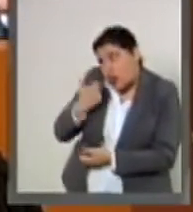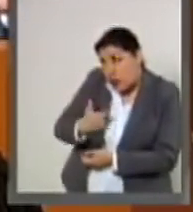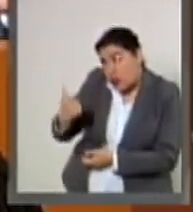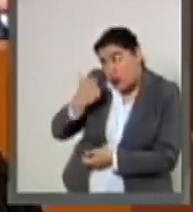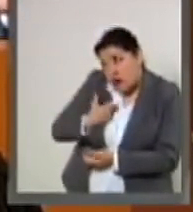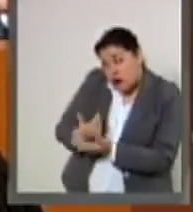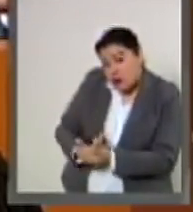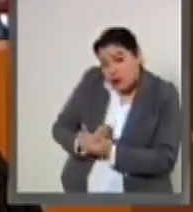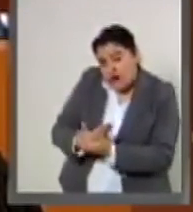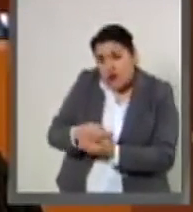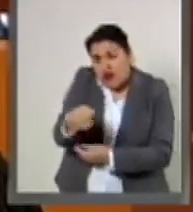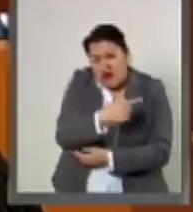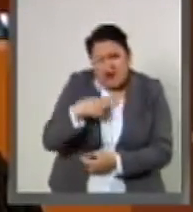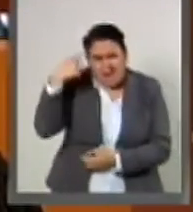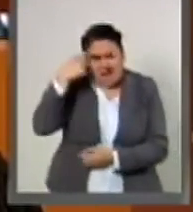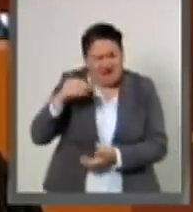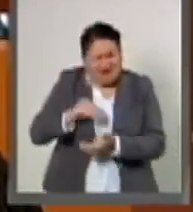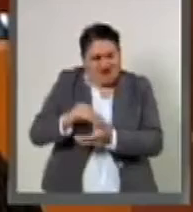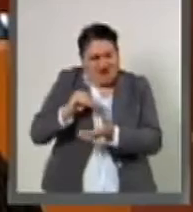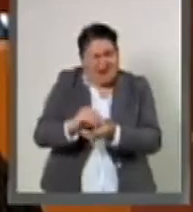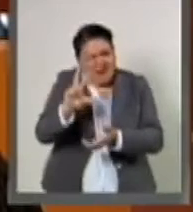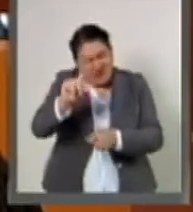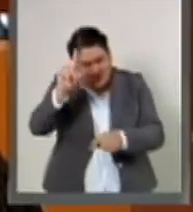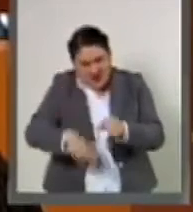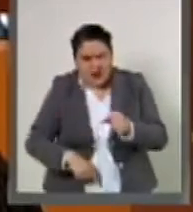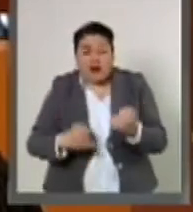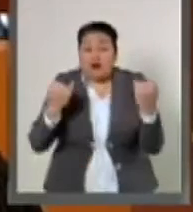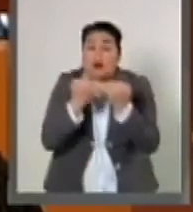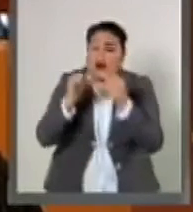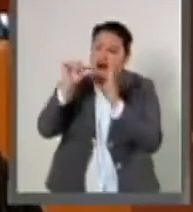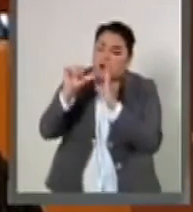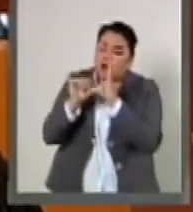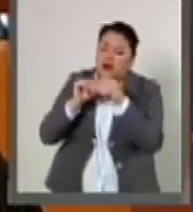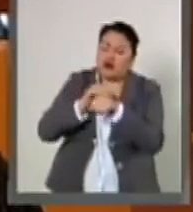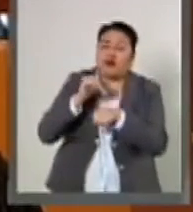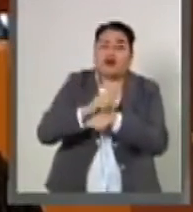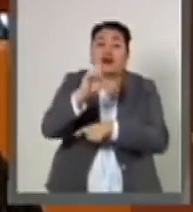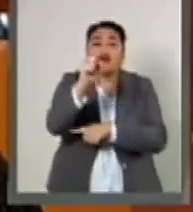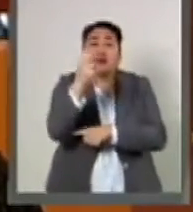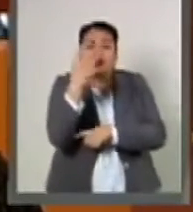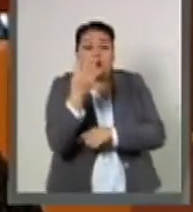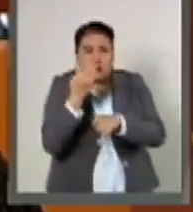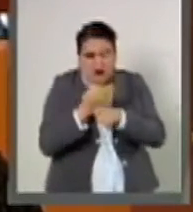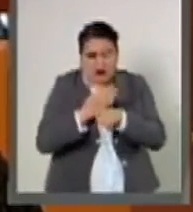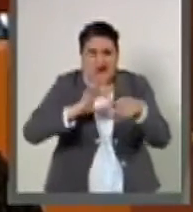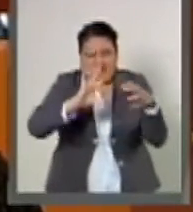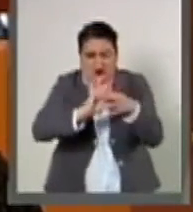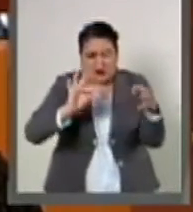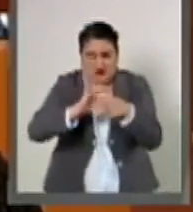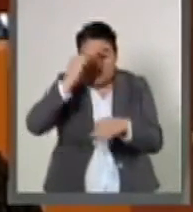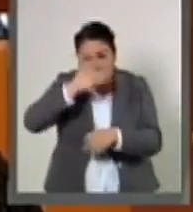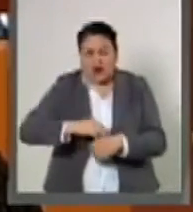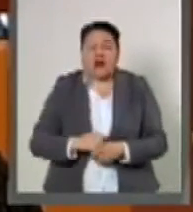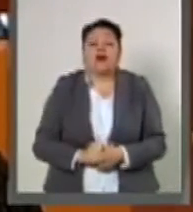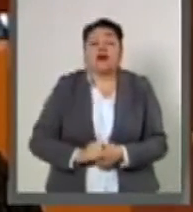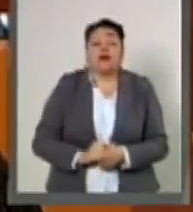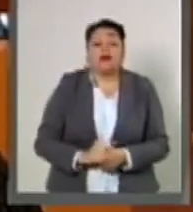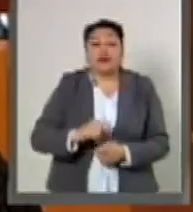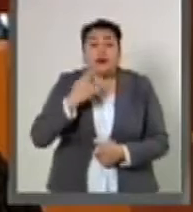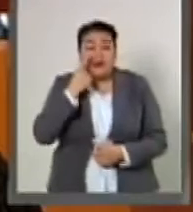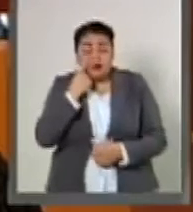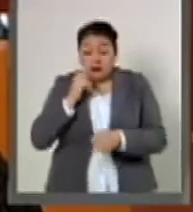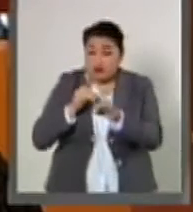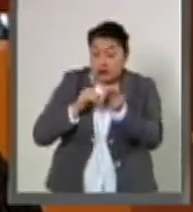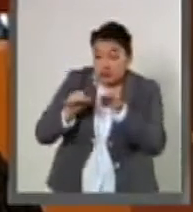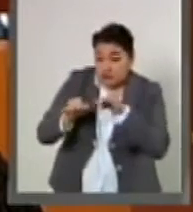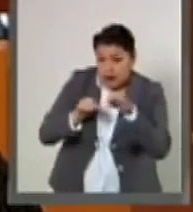sustento varonil. El artículo 64 de la ley en comento establece que en el caso de que un